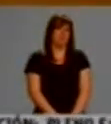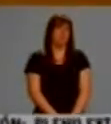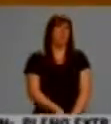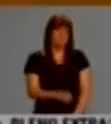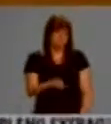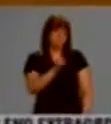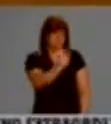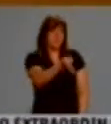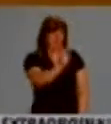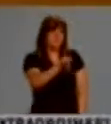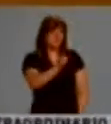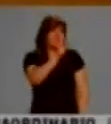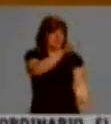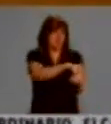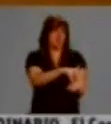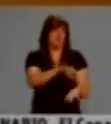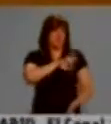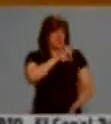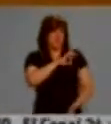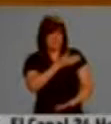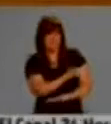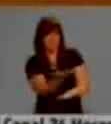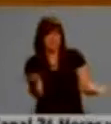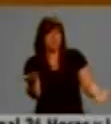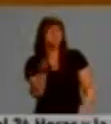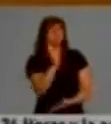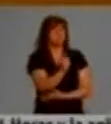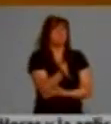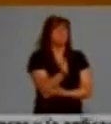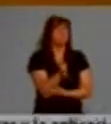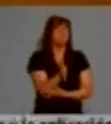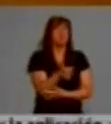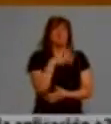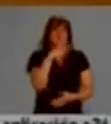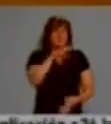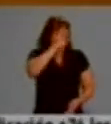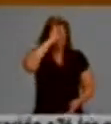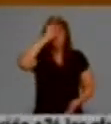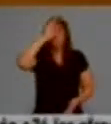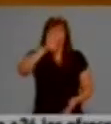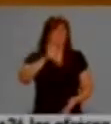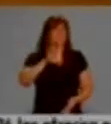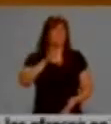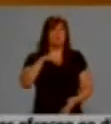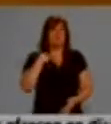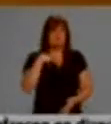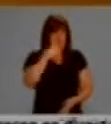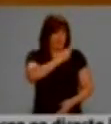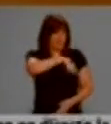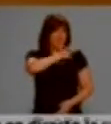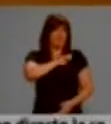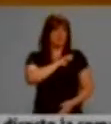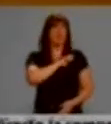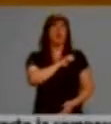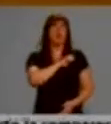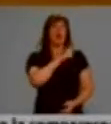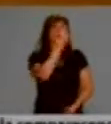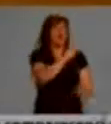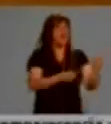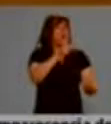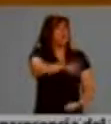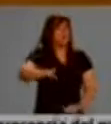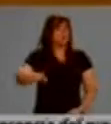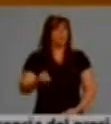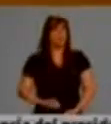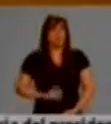Y es verdad que eso ocurre, señorías, es verdad. Es asombrosa la facilidad con que en España brota en algunos la vocación